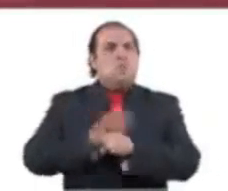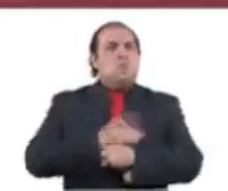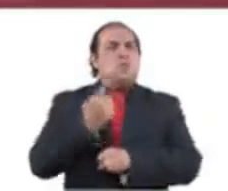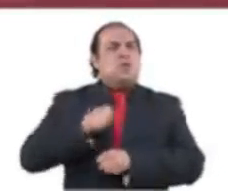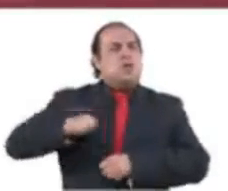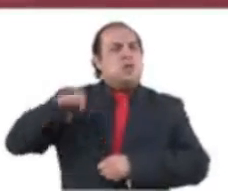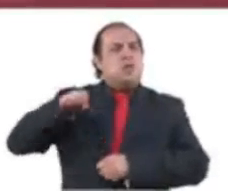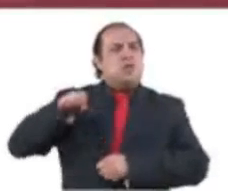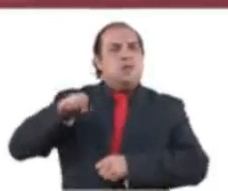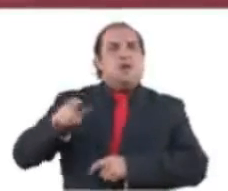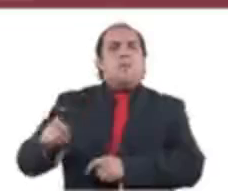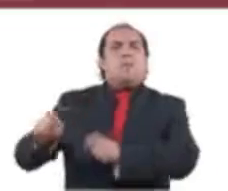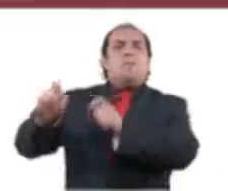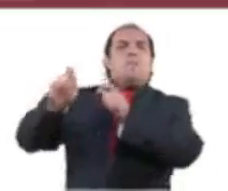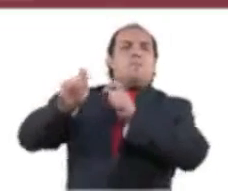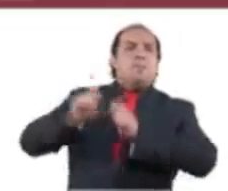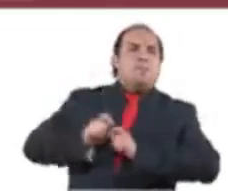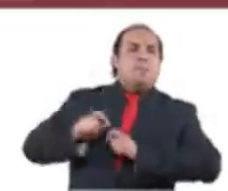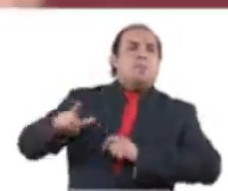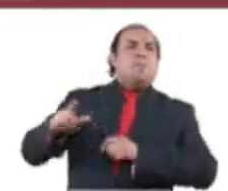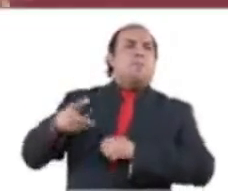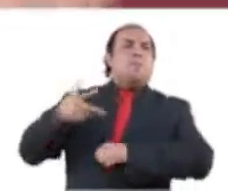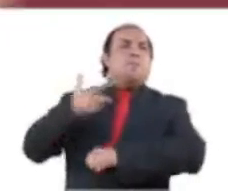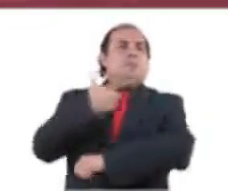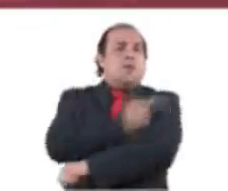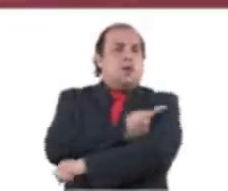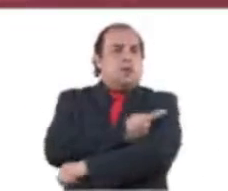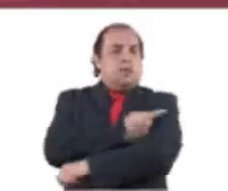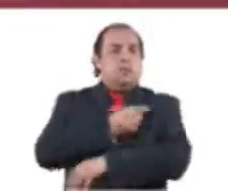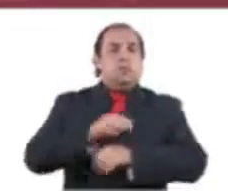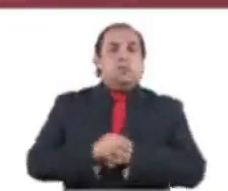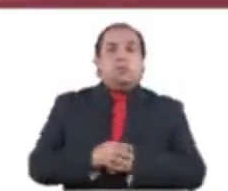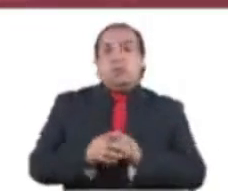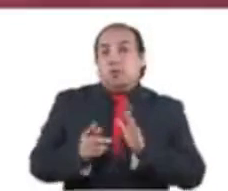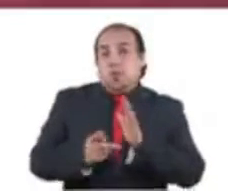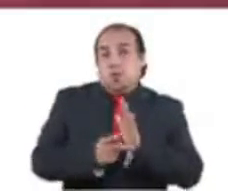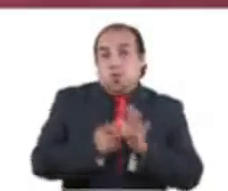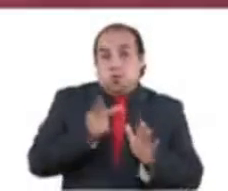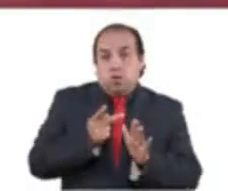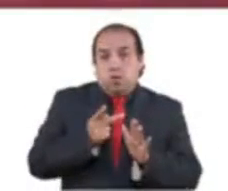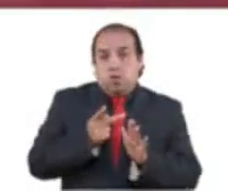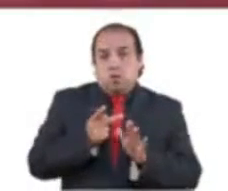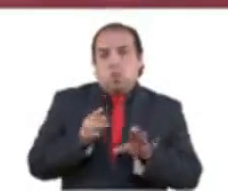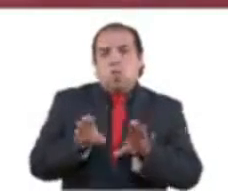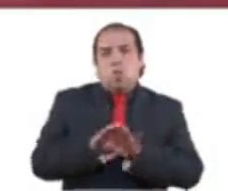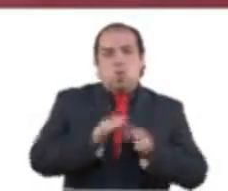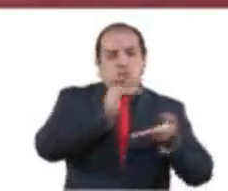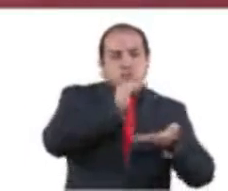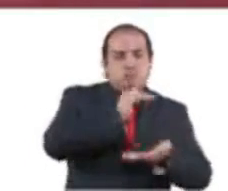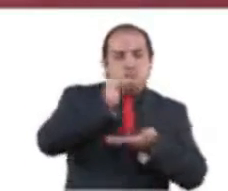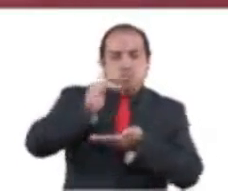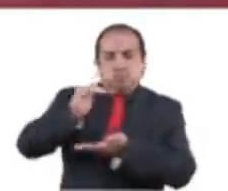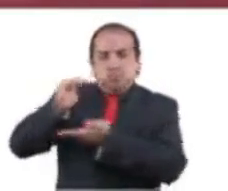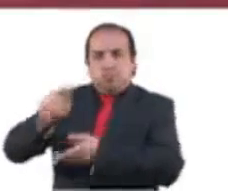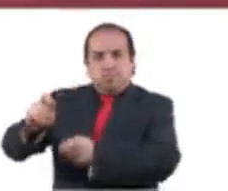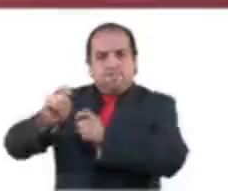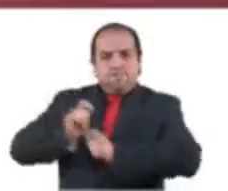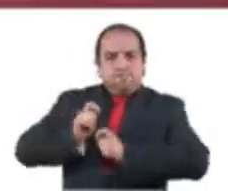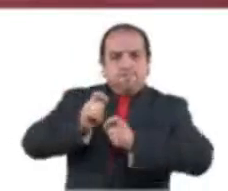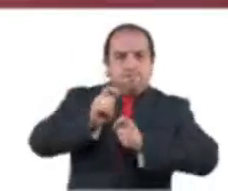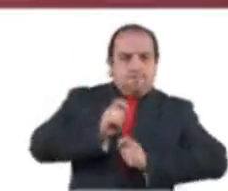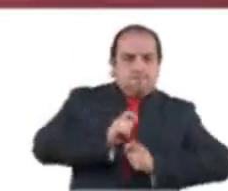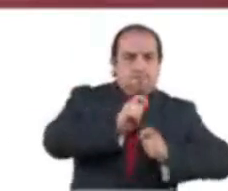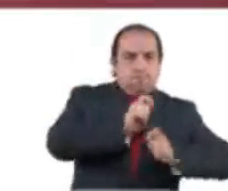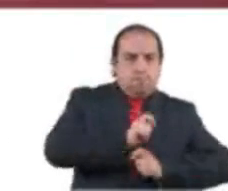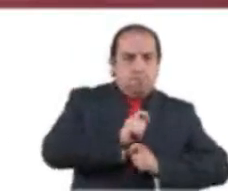nos van a ir entregando vacunas por nuevamente por lotes. Entonces